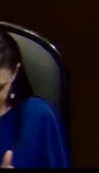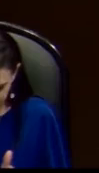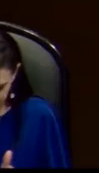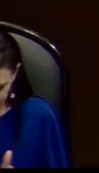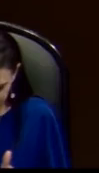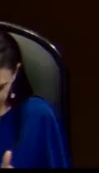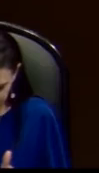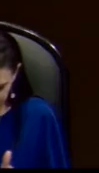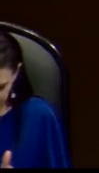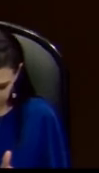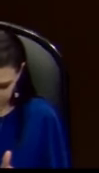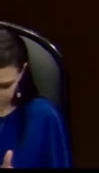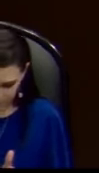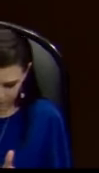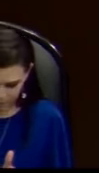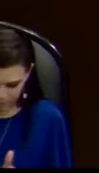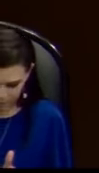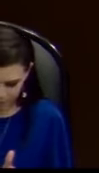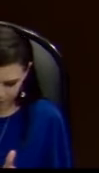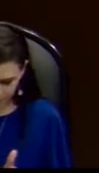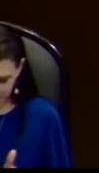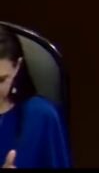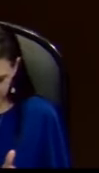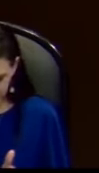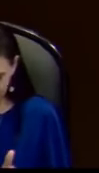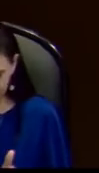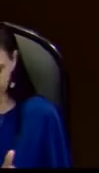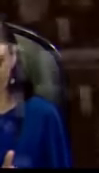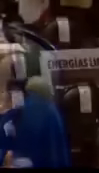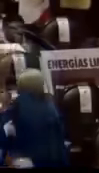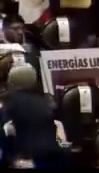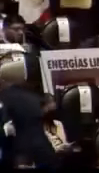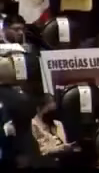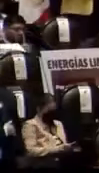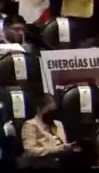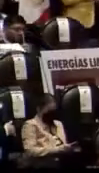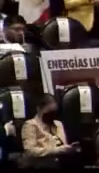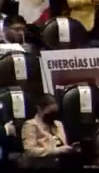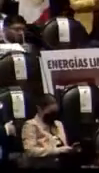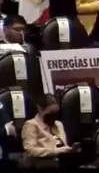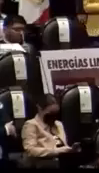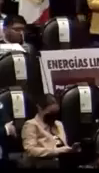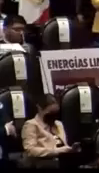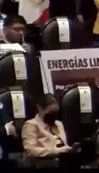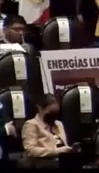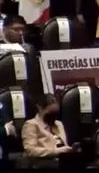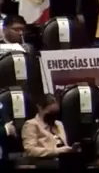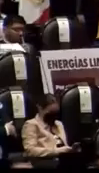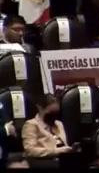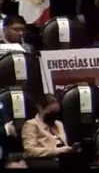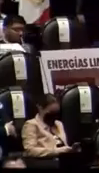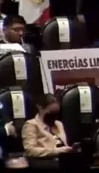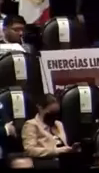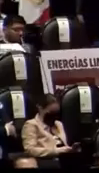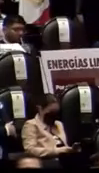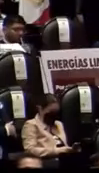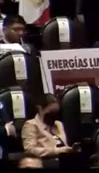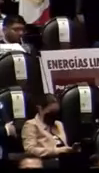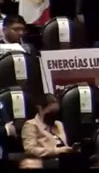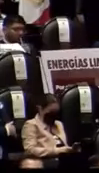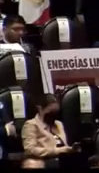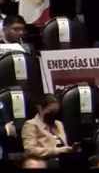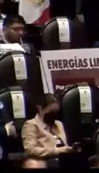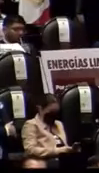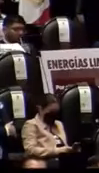votar en contra de esta reforma, pero tienen miedo de enfrentar el peso de su partido.